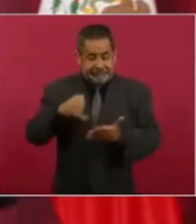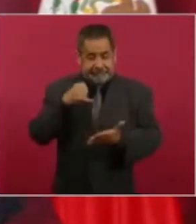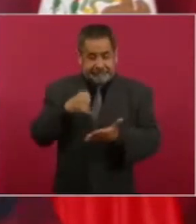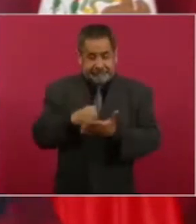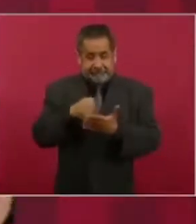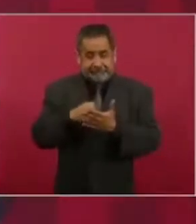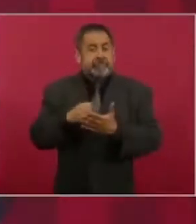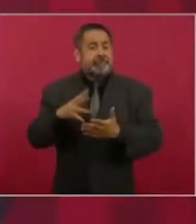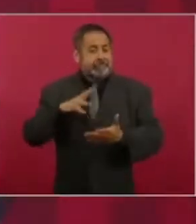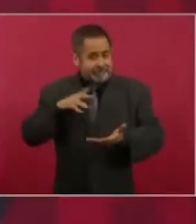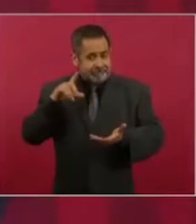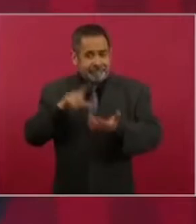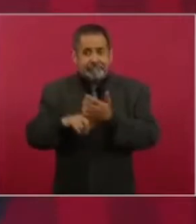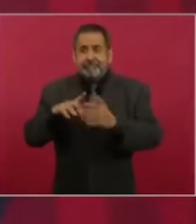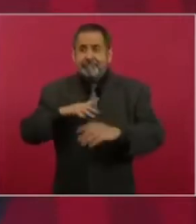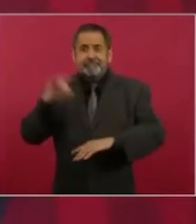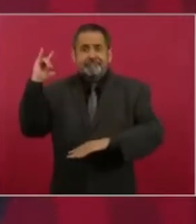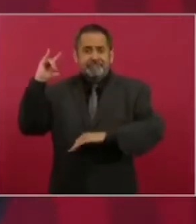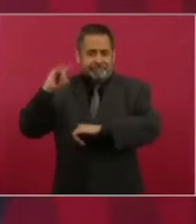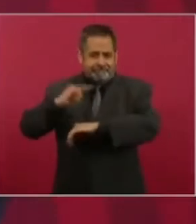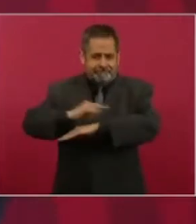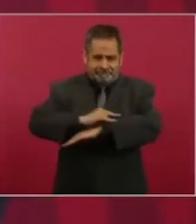pista de aterrizaje